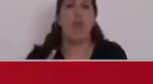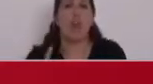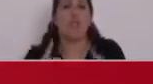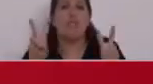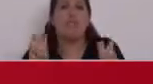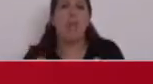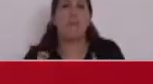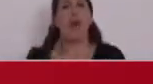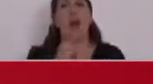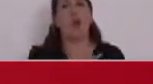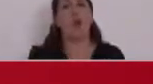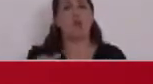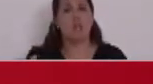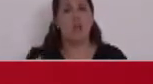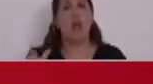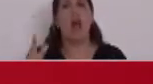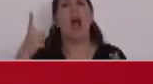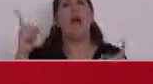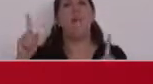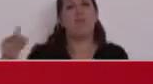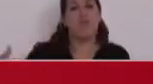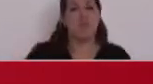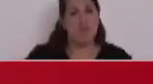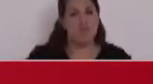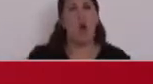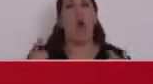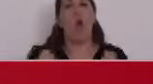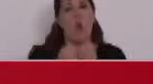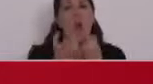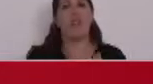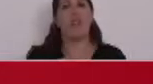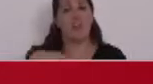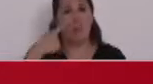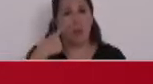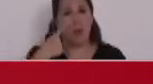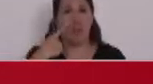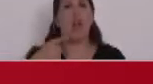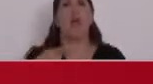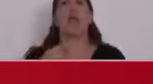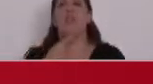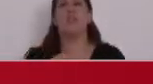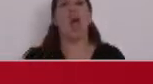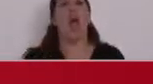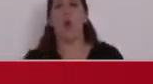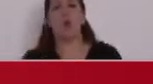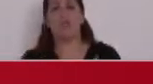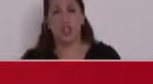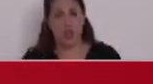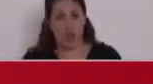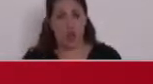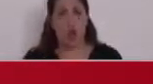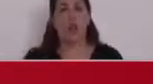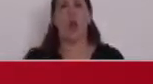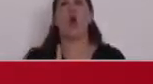que se firmó en otro momento de la Argentina y hoy lo que se está haciendo es una renegociación de ese acuerdo bastante complejo